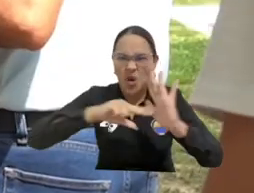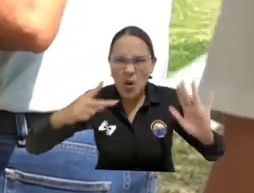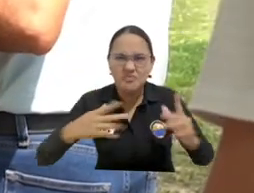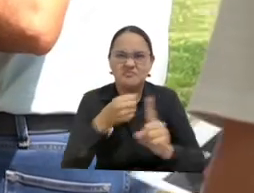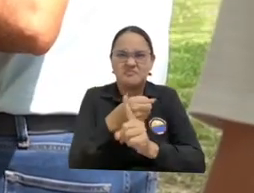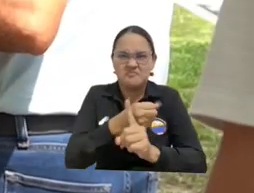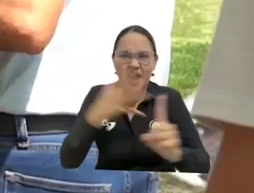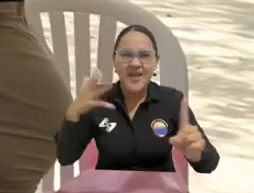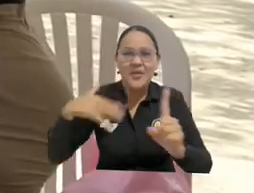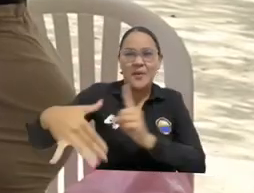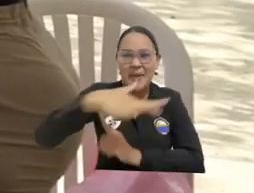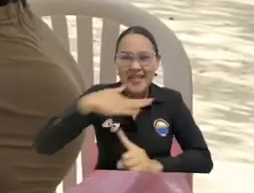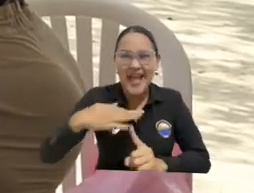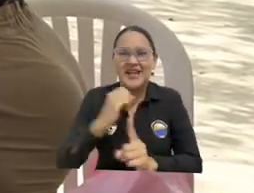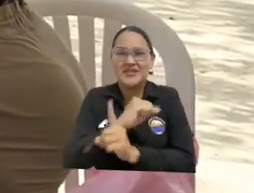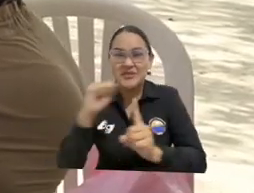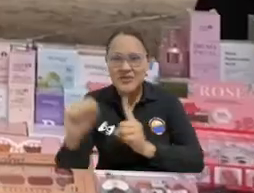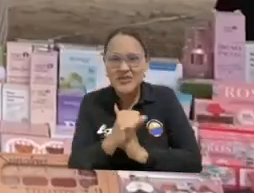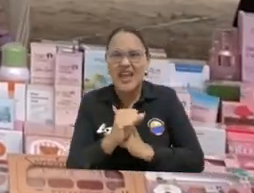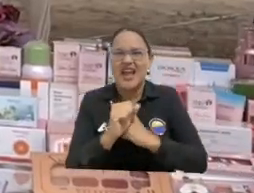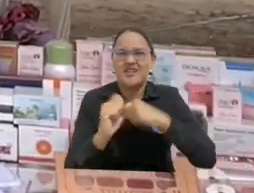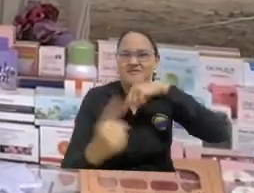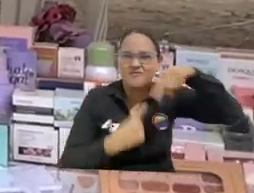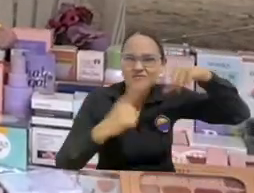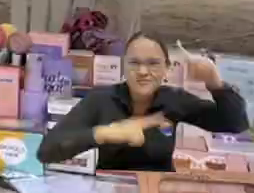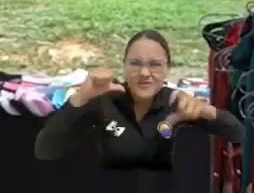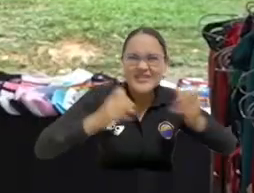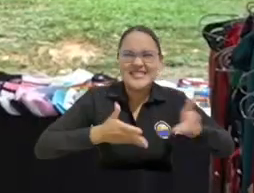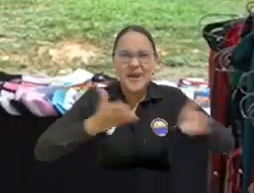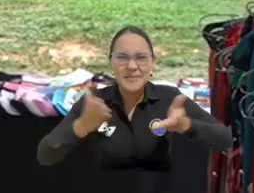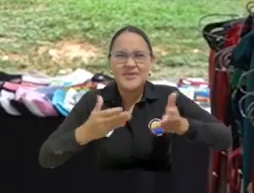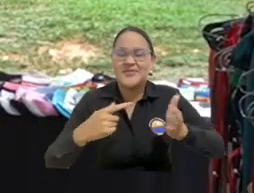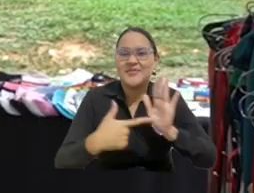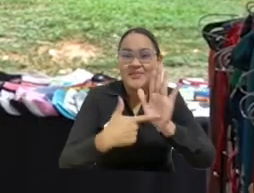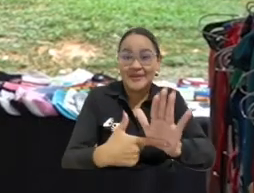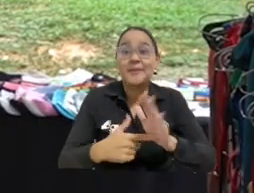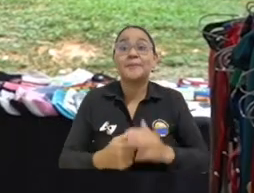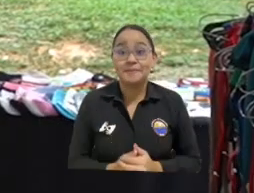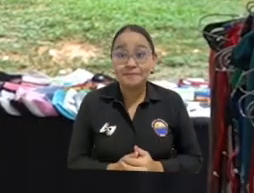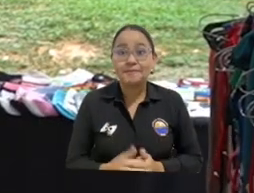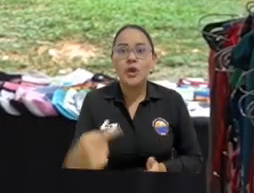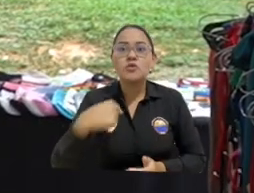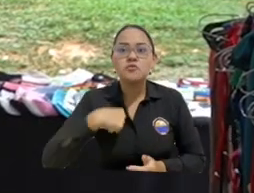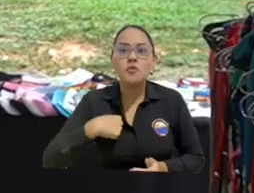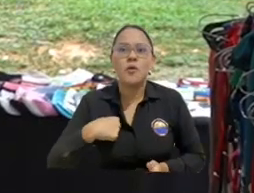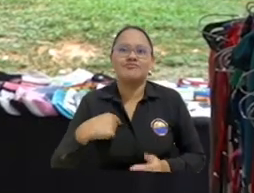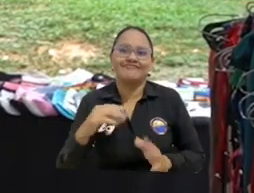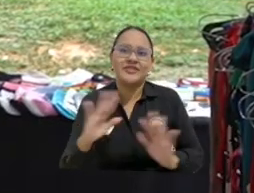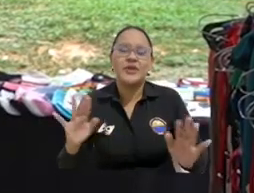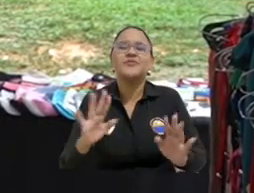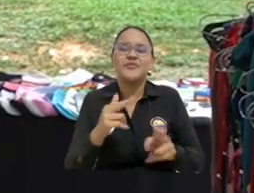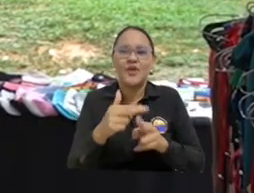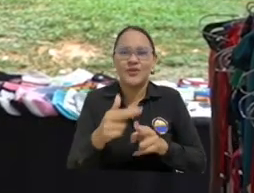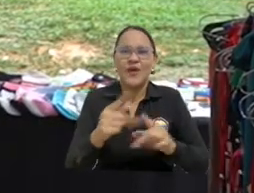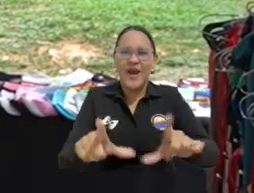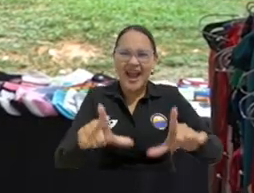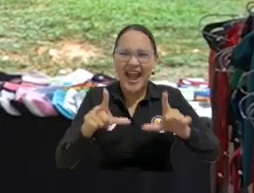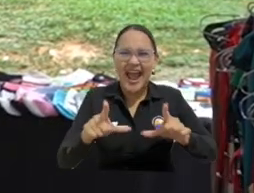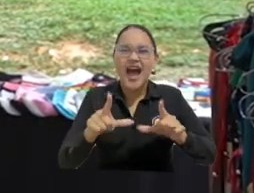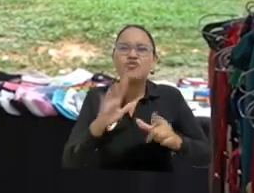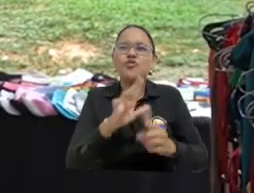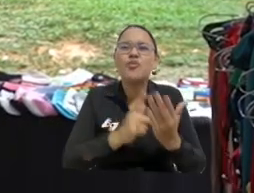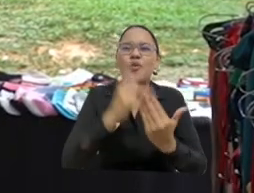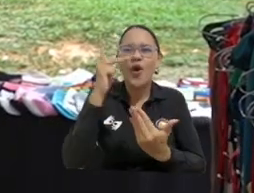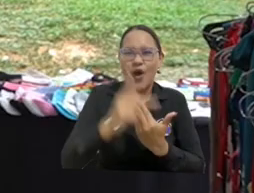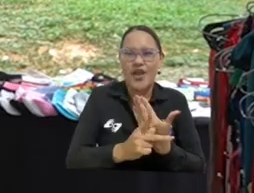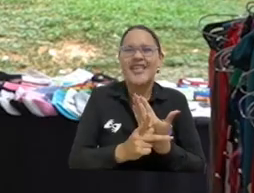tecnológica, impacto ambiental, social y turismo y servicios. Yo estoy a punto de iniciar la modalidad de grado por creación de empresas con el